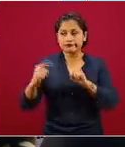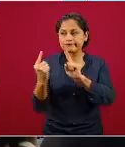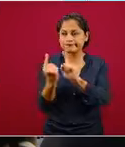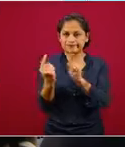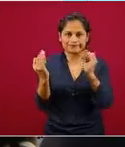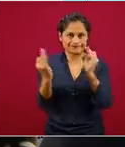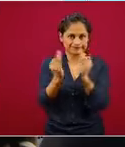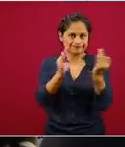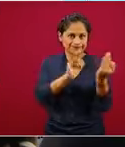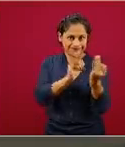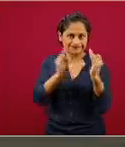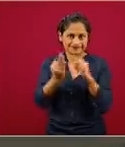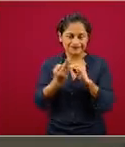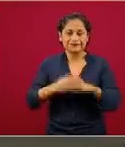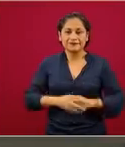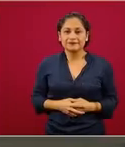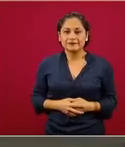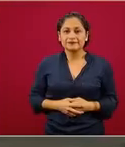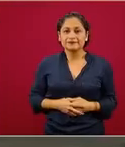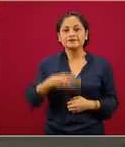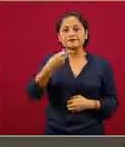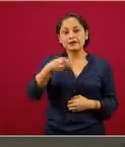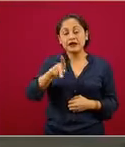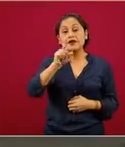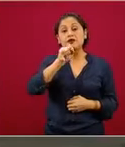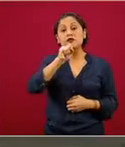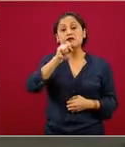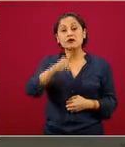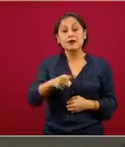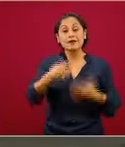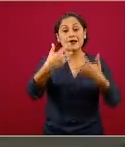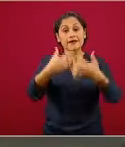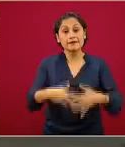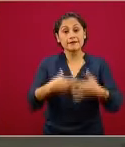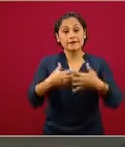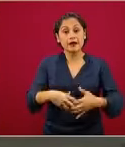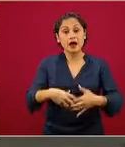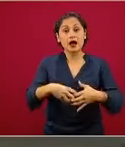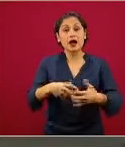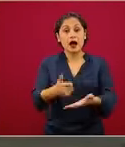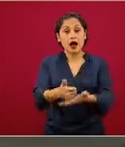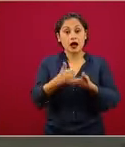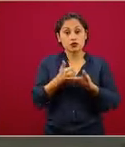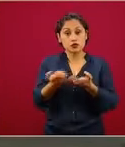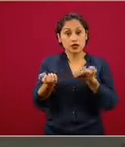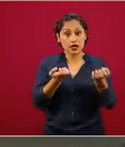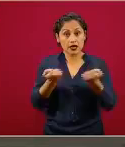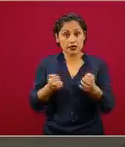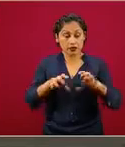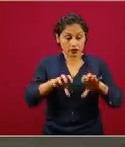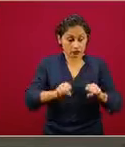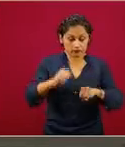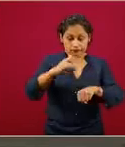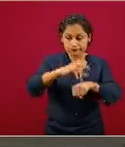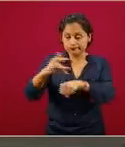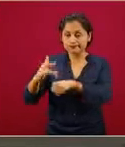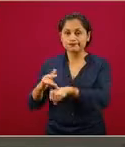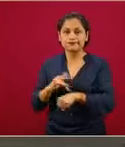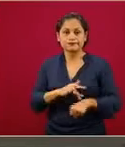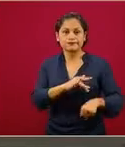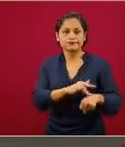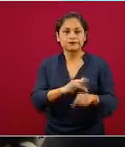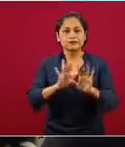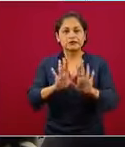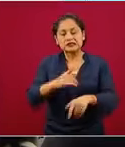también los aparatos, los elementos físicos que hay. Entonces ahí tenemos que, todavía estamos trabajando en